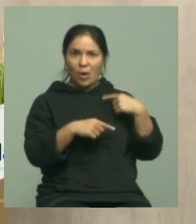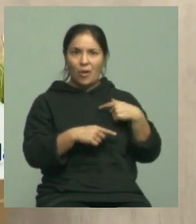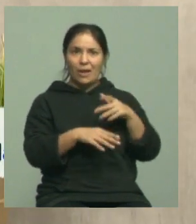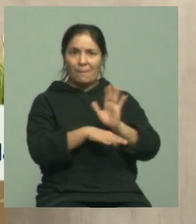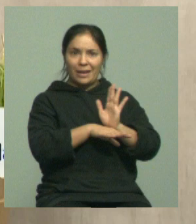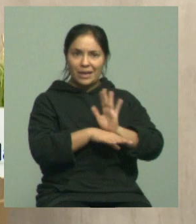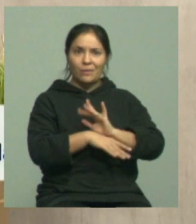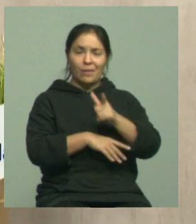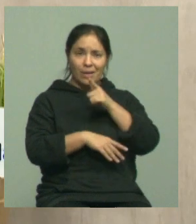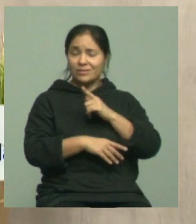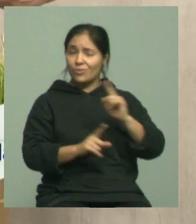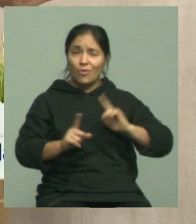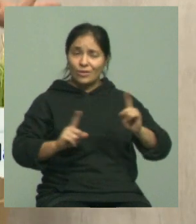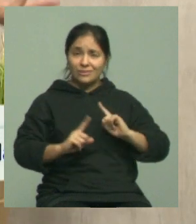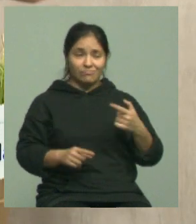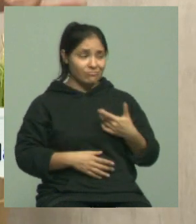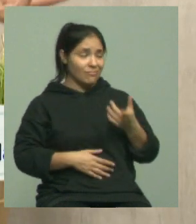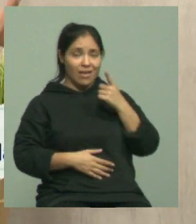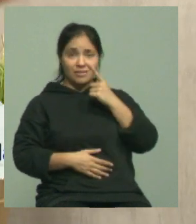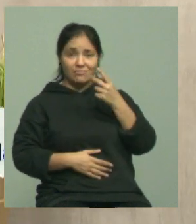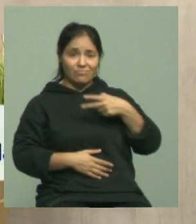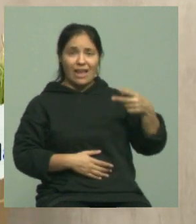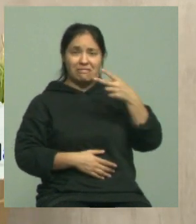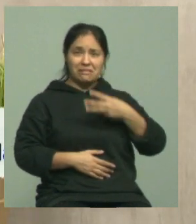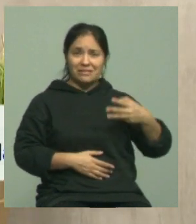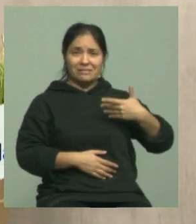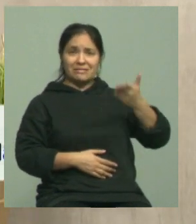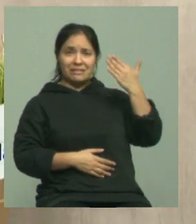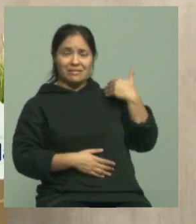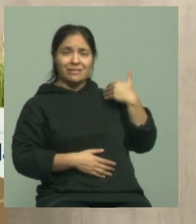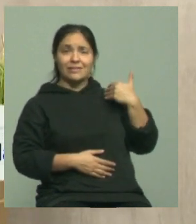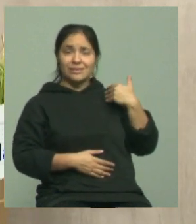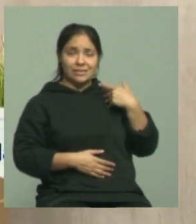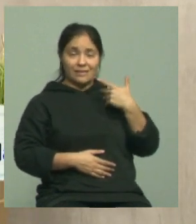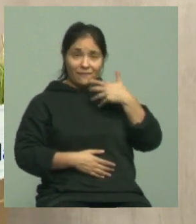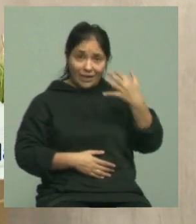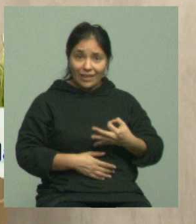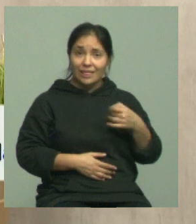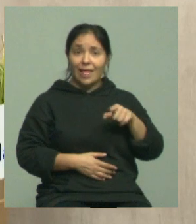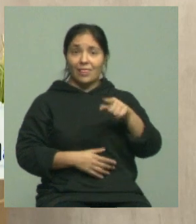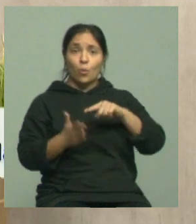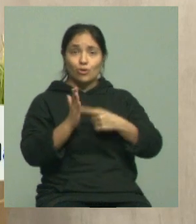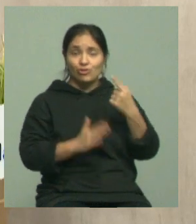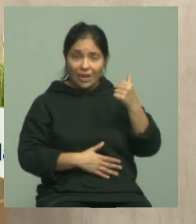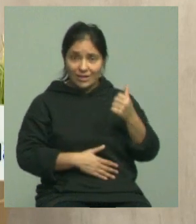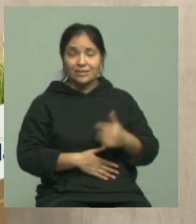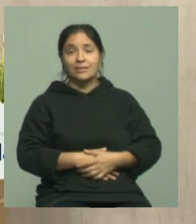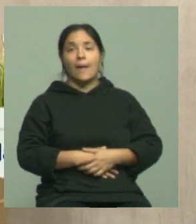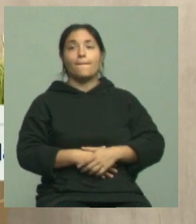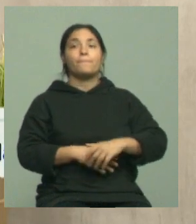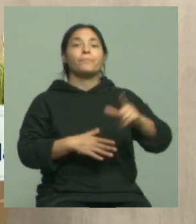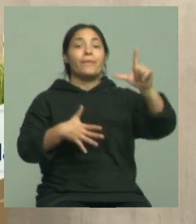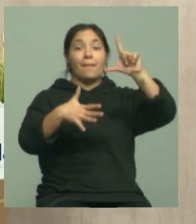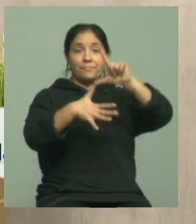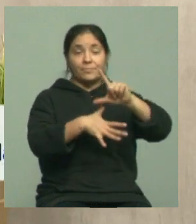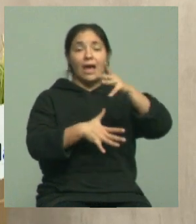una película, pero no, pasó hace días, semanas en el barrio de Barracas. América Latina tiene índices altísimos